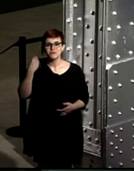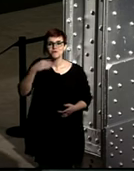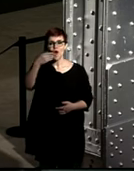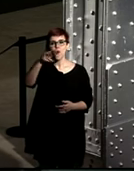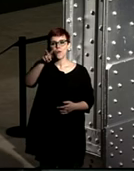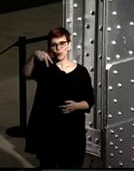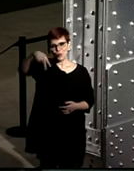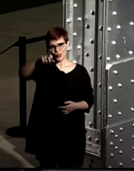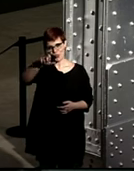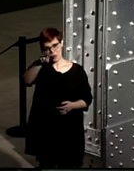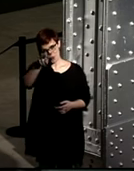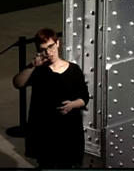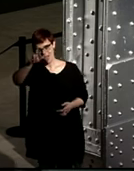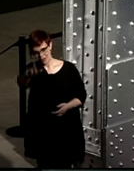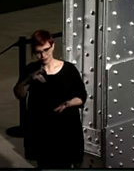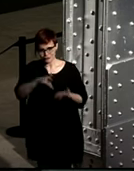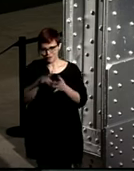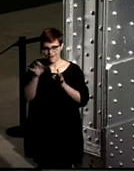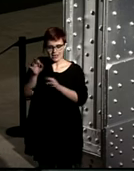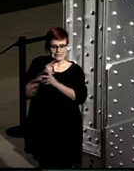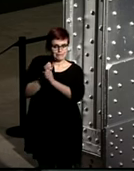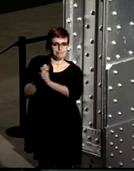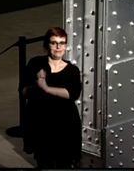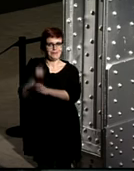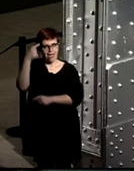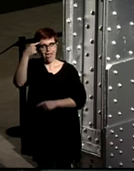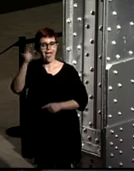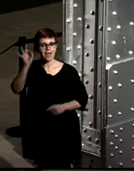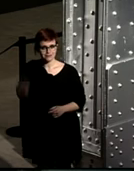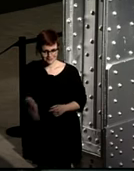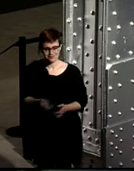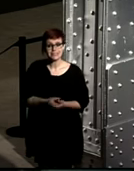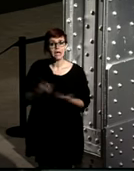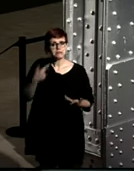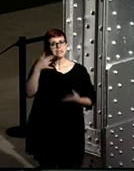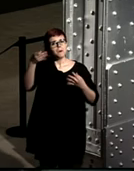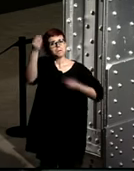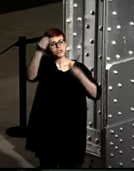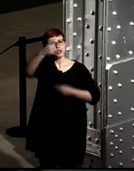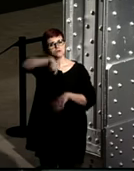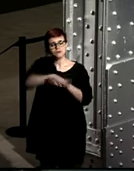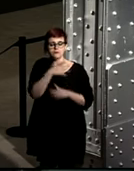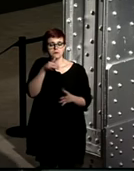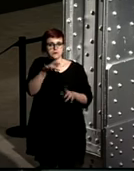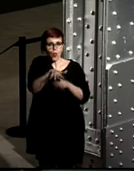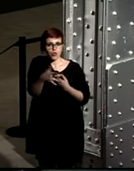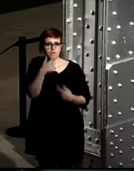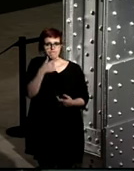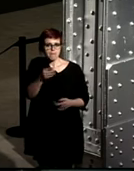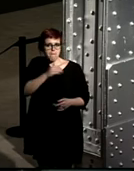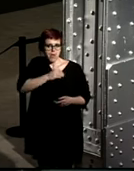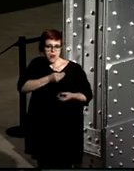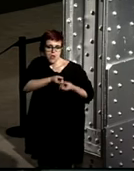serie. Sí. No, pero nosotros creo que siempre tenemos este punto de contar nuestras desgracias a través del